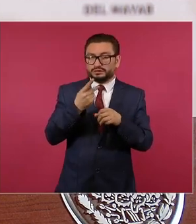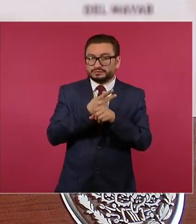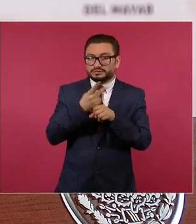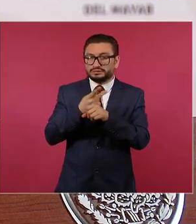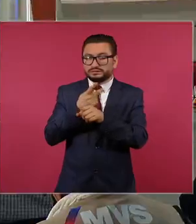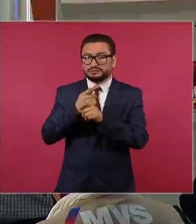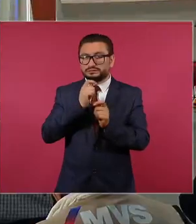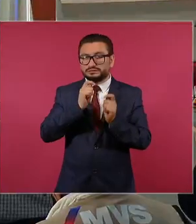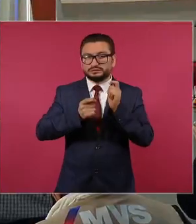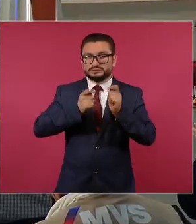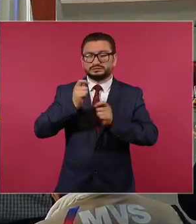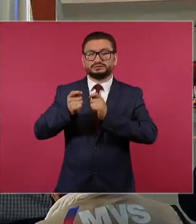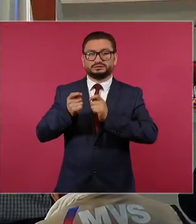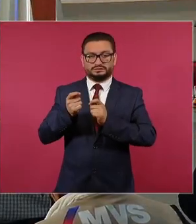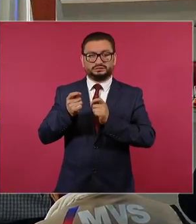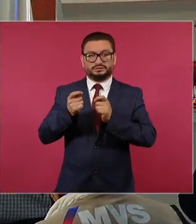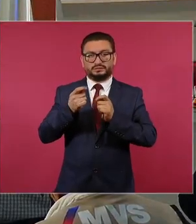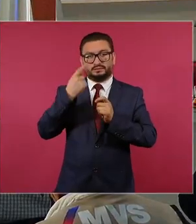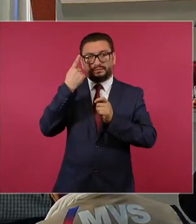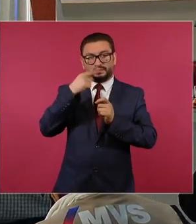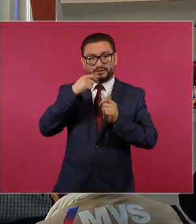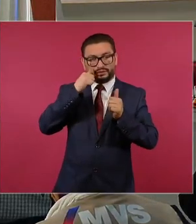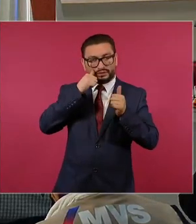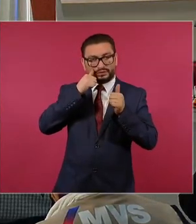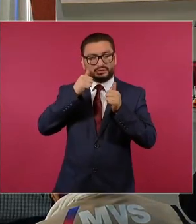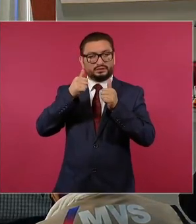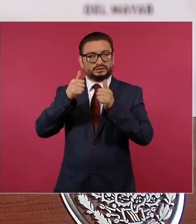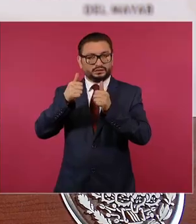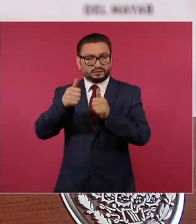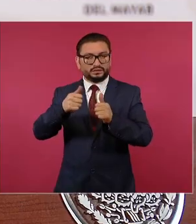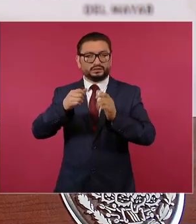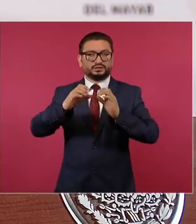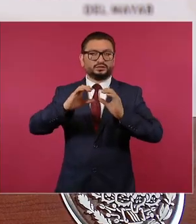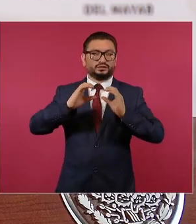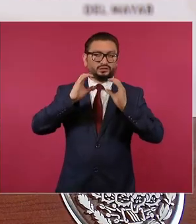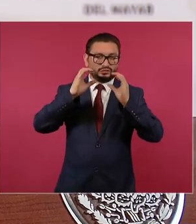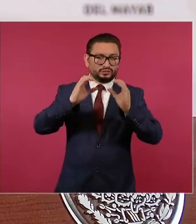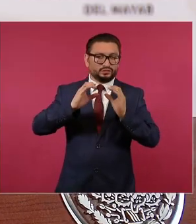significa de atención, de cuidado,